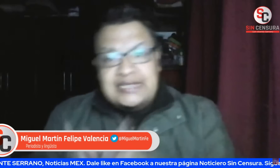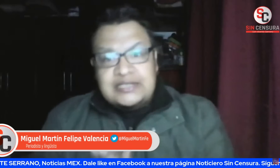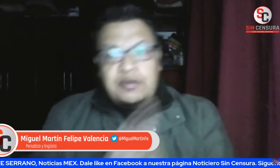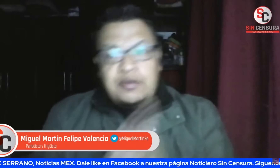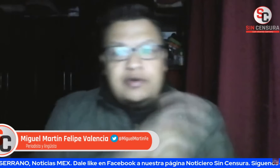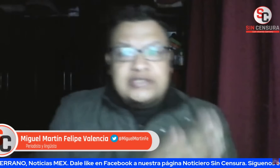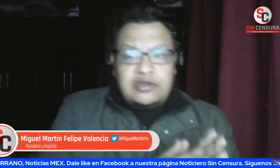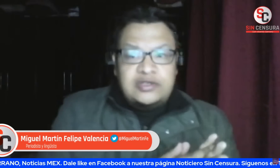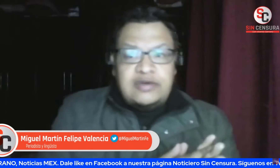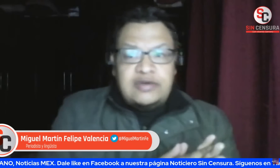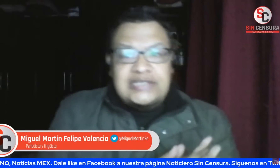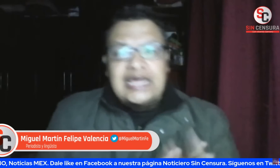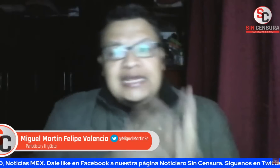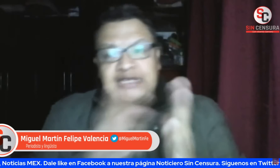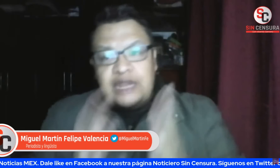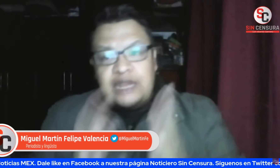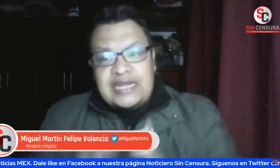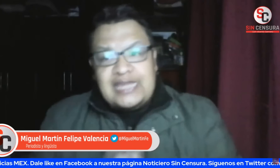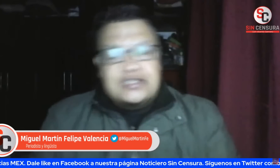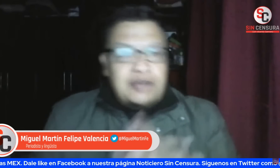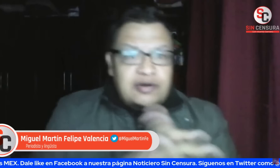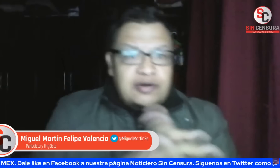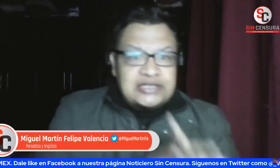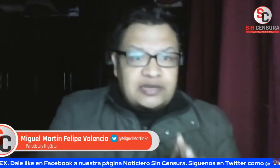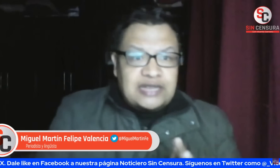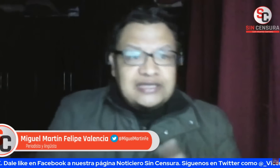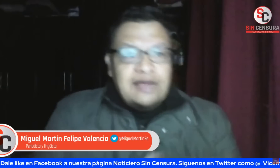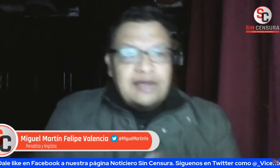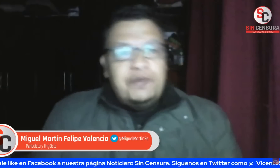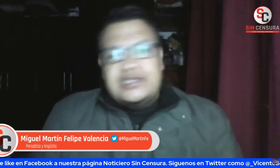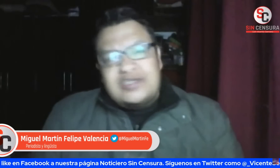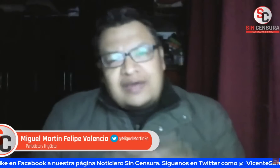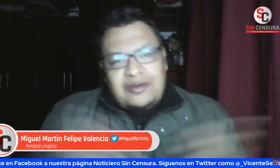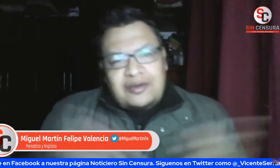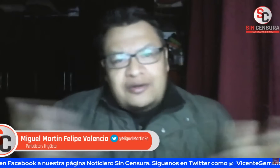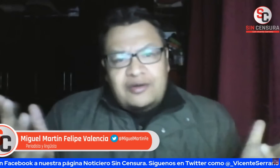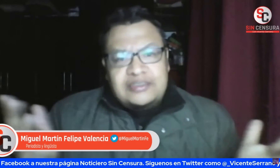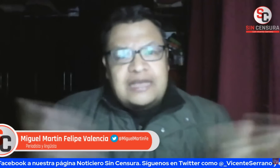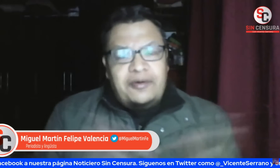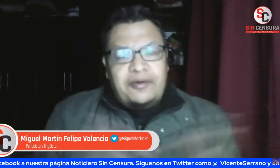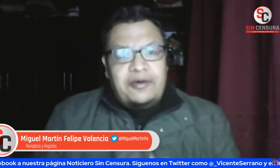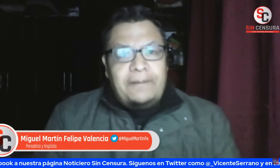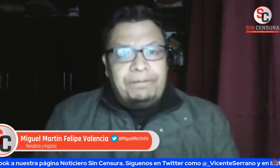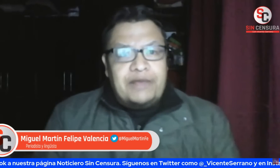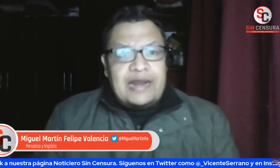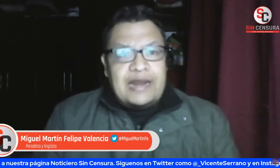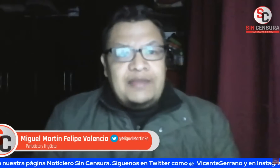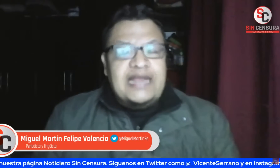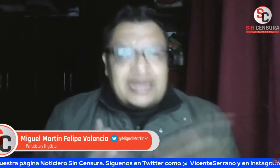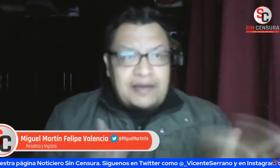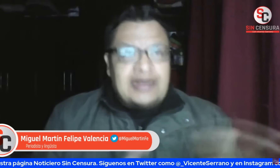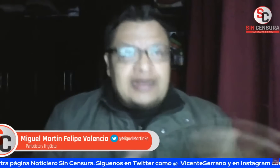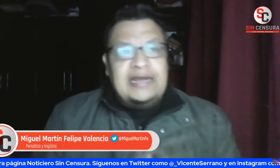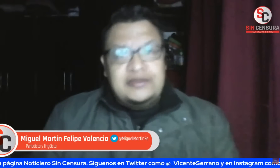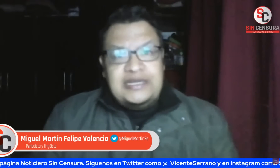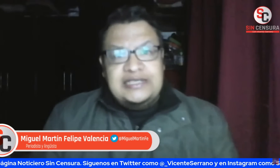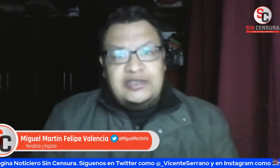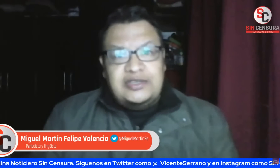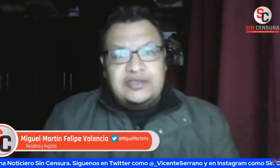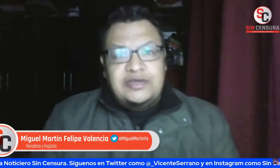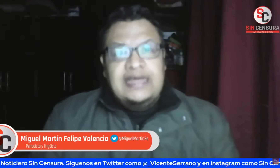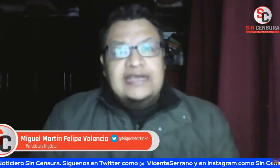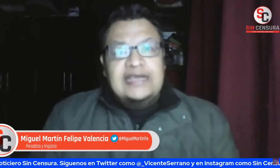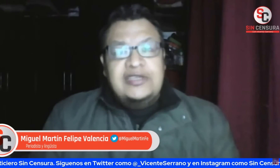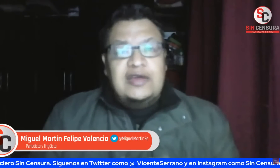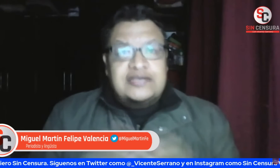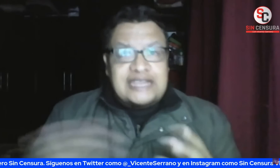unos países son mejores que otros, donde unas nacionalidades son mejores que otras, pues eso es lo que los llevó realmente a la debacle en el